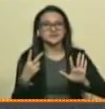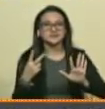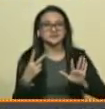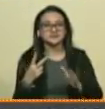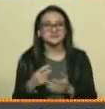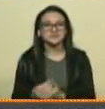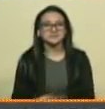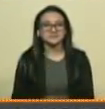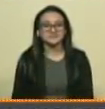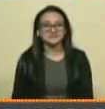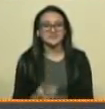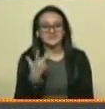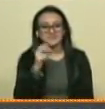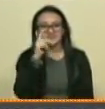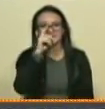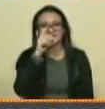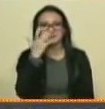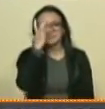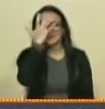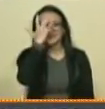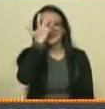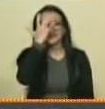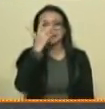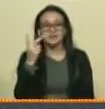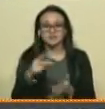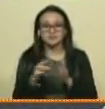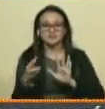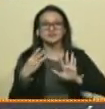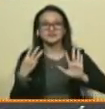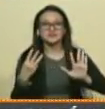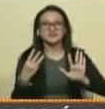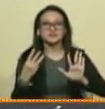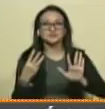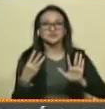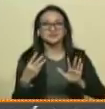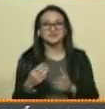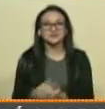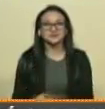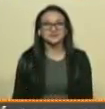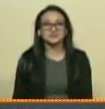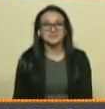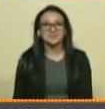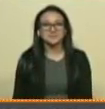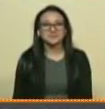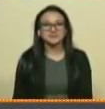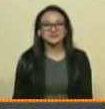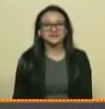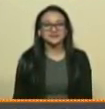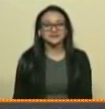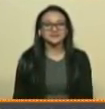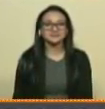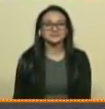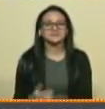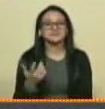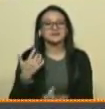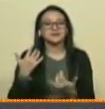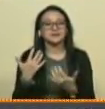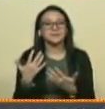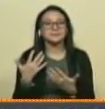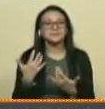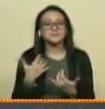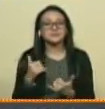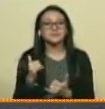al 20 de febrero de 2018, que es el que tomaremos para esta elección. Entonces, bueno, luego de una